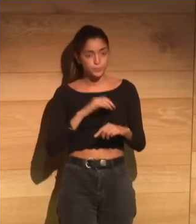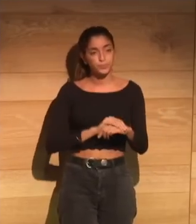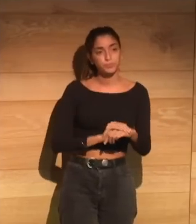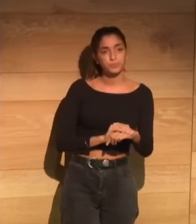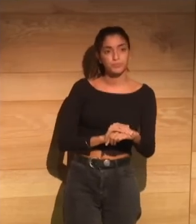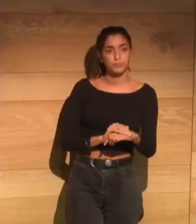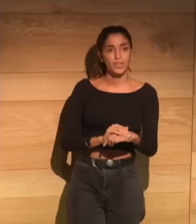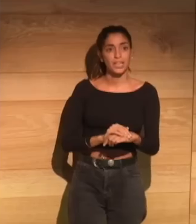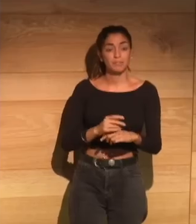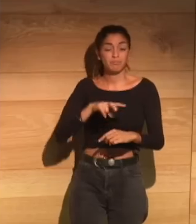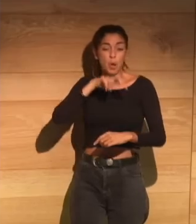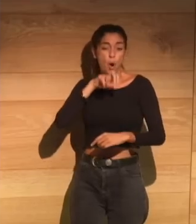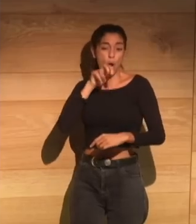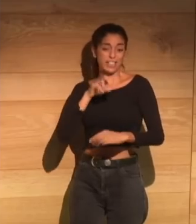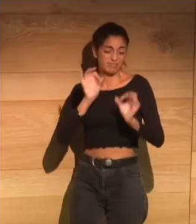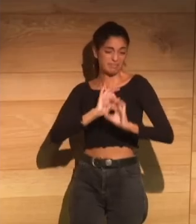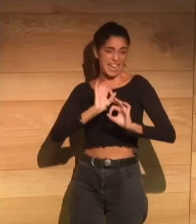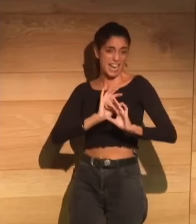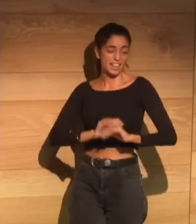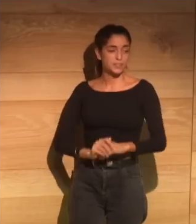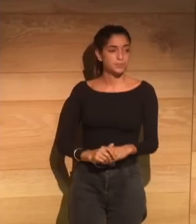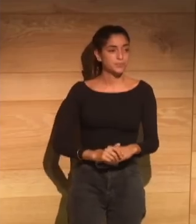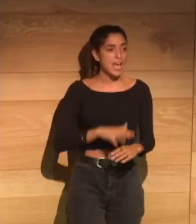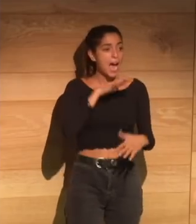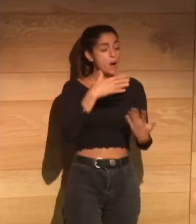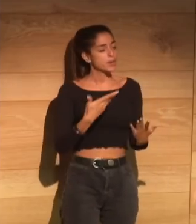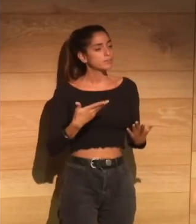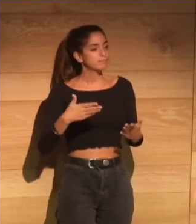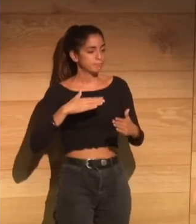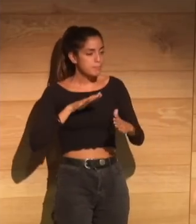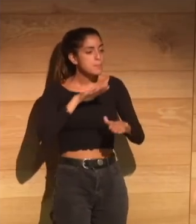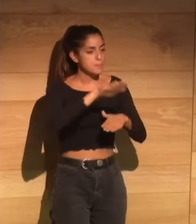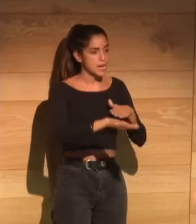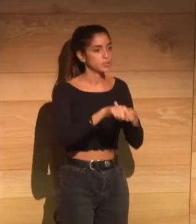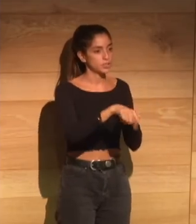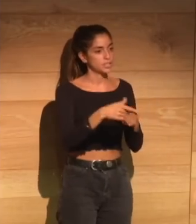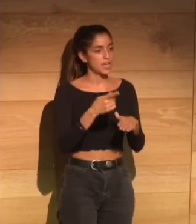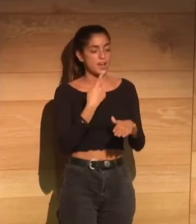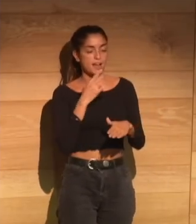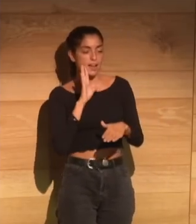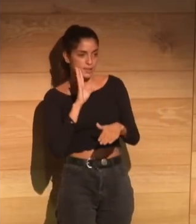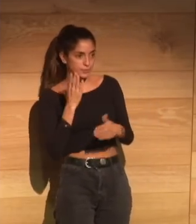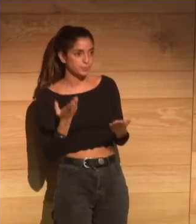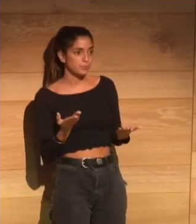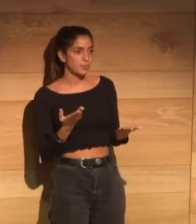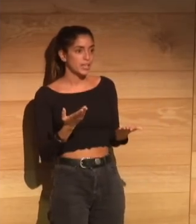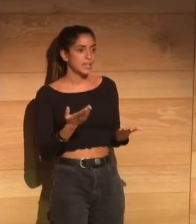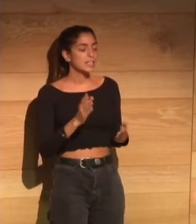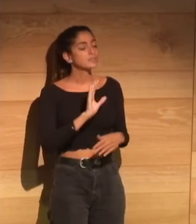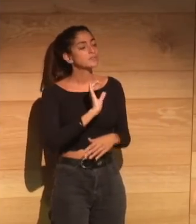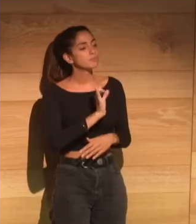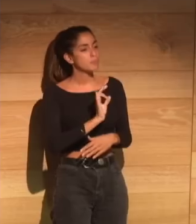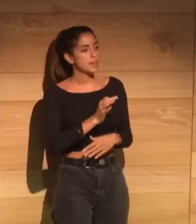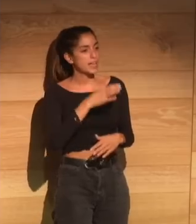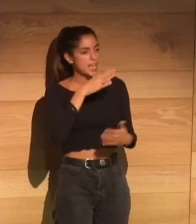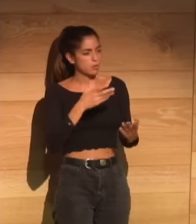Como un Monet no huele nada. Oye, vamos a ir a ese paso que tú anunciabas ya, en el que ya sí que se está buscando